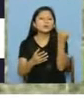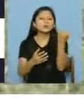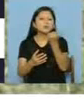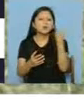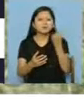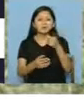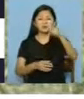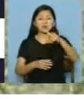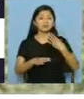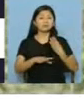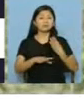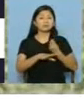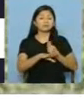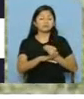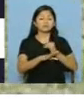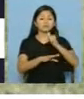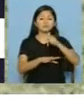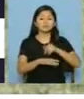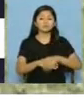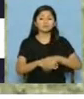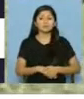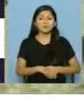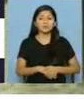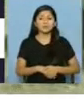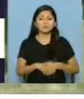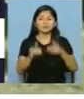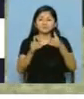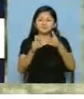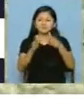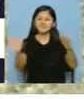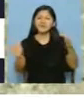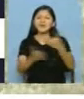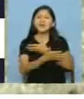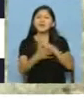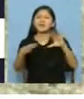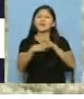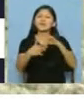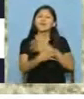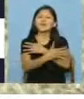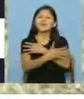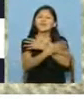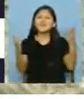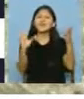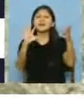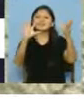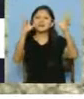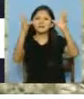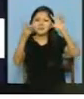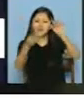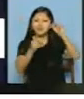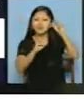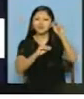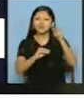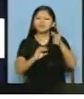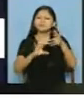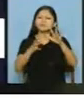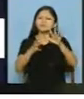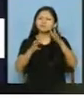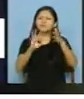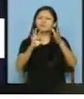realidad, para que todos tomemos conciencia de lo que implica el ambiente, de lo que implica nuestro futuro, en realidad. El ambiente